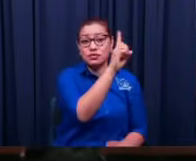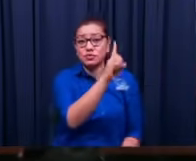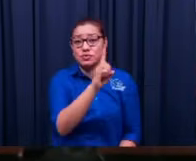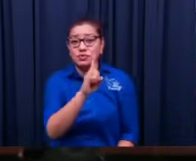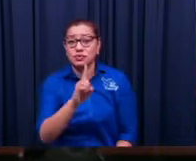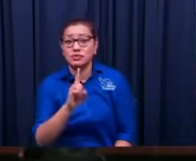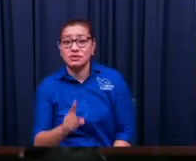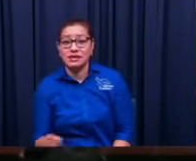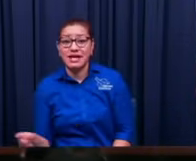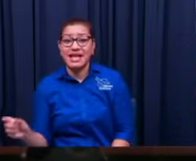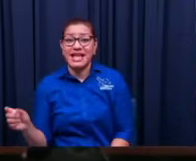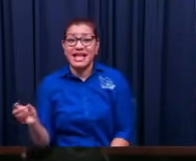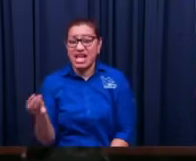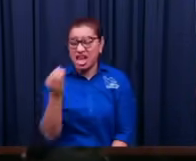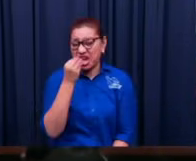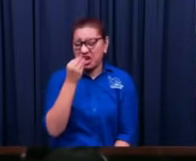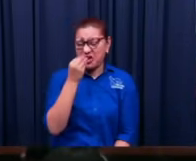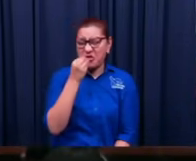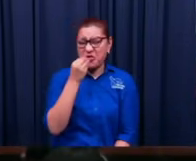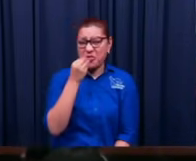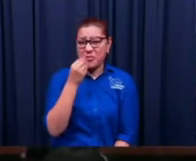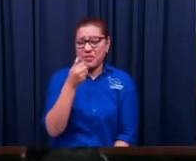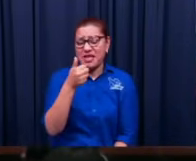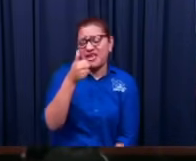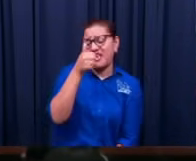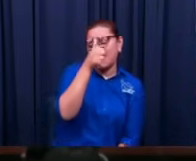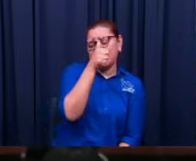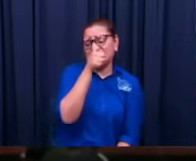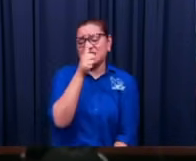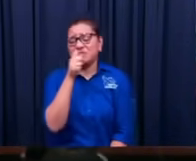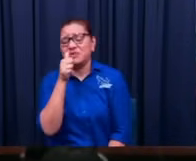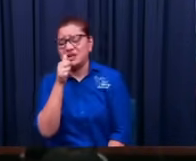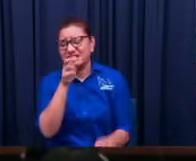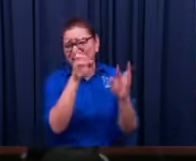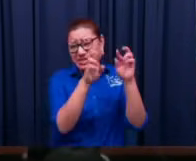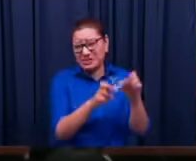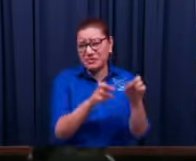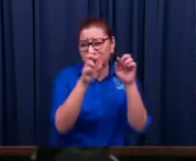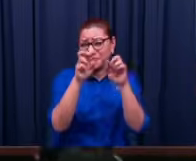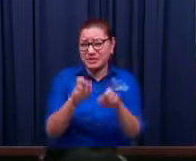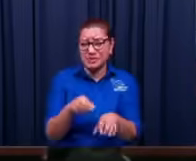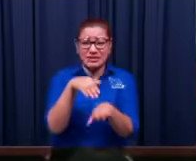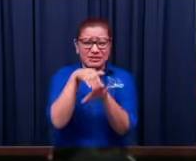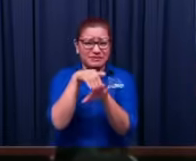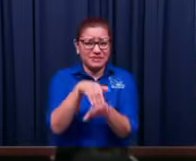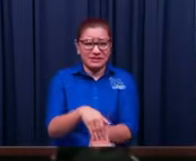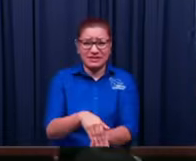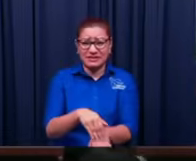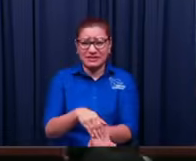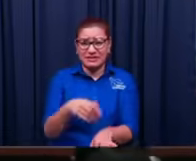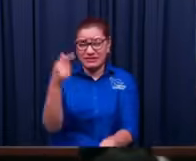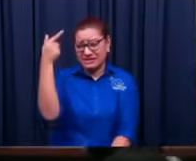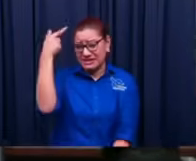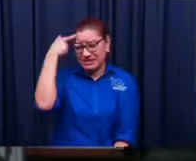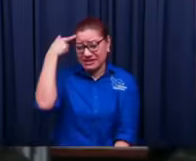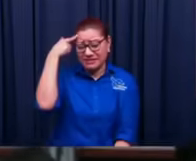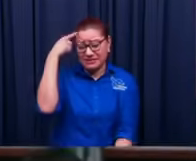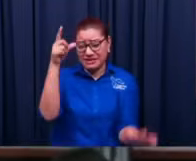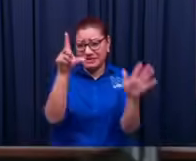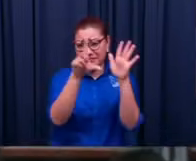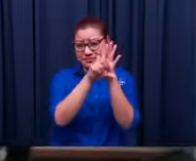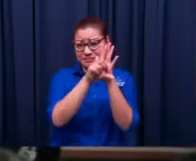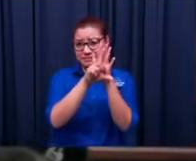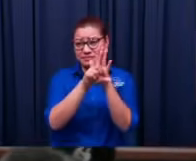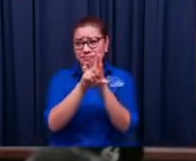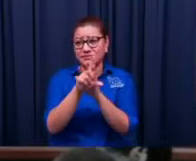un glotón que come con los pecadores. O sea que ante la mentalidad legalística, Juan